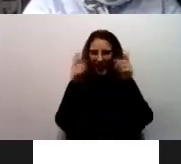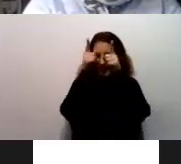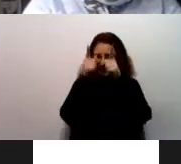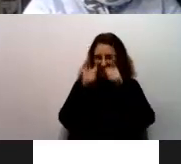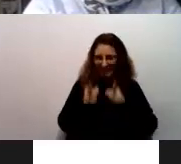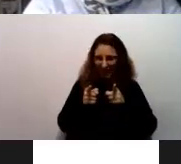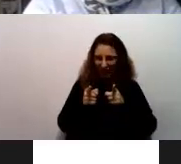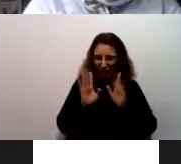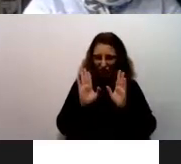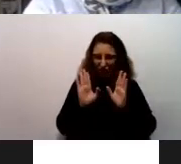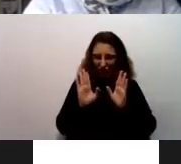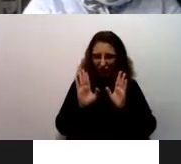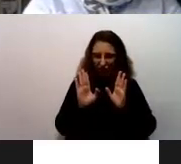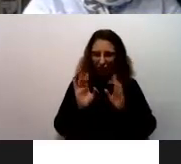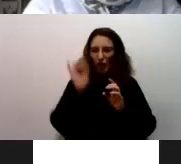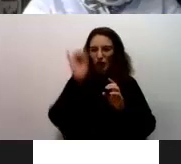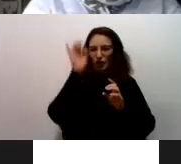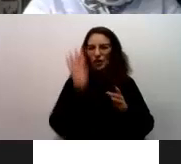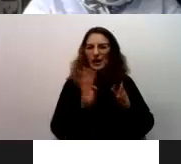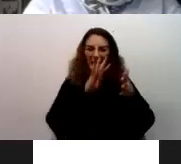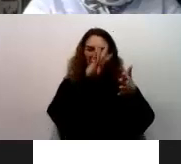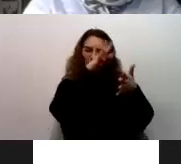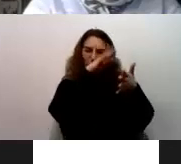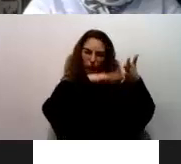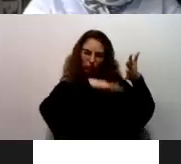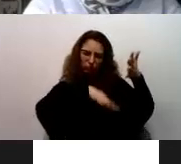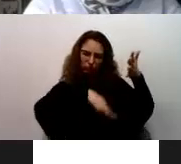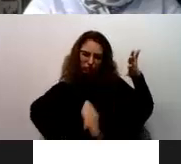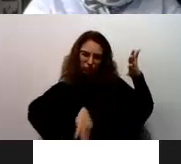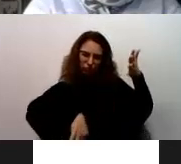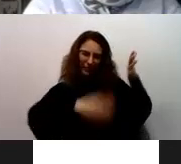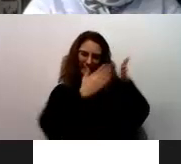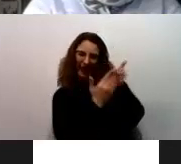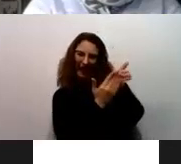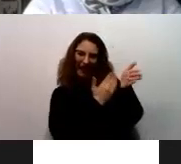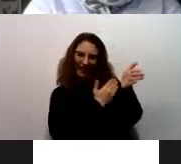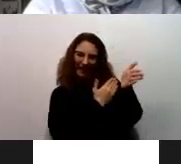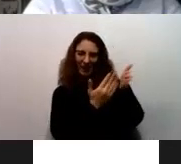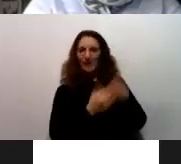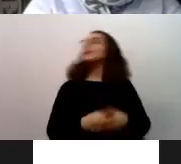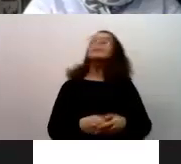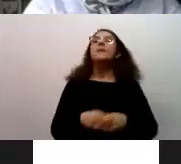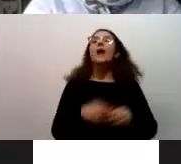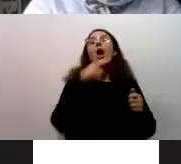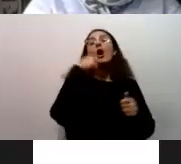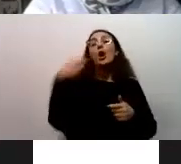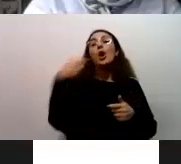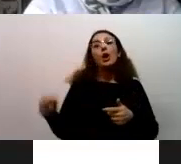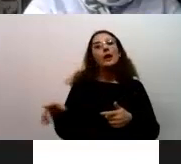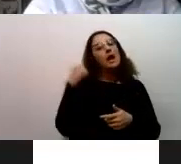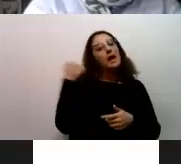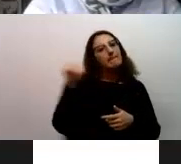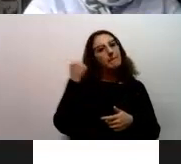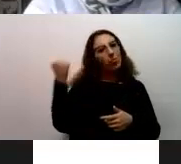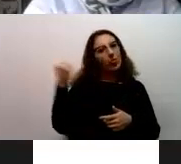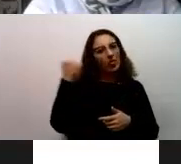los textos largos deben ir justificados o a la izquierda. Los colores son importantes. El color